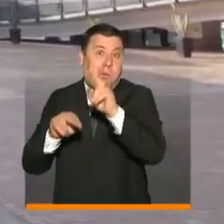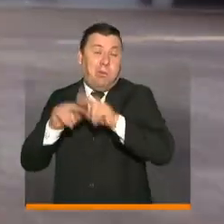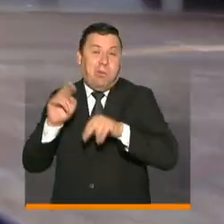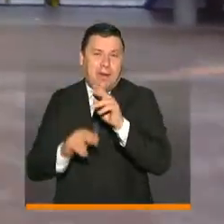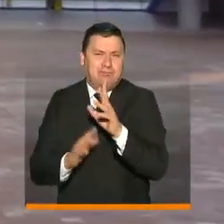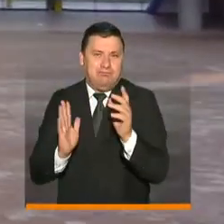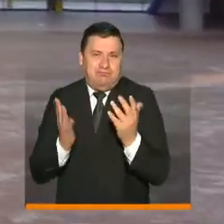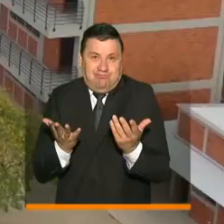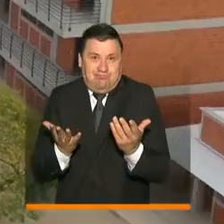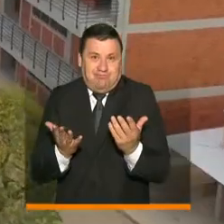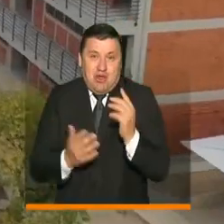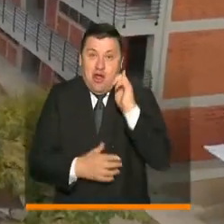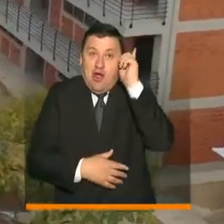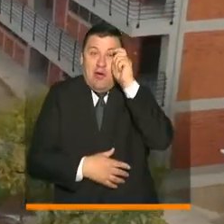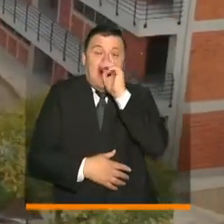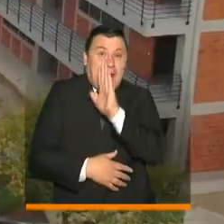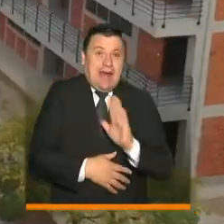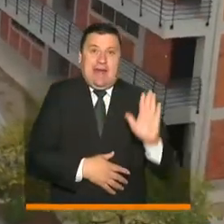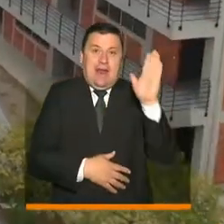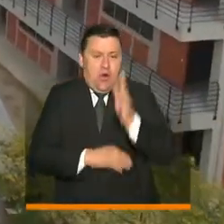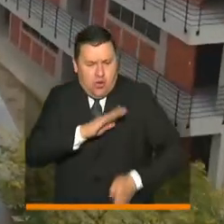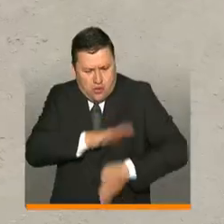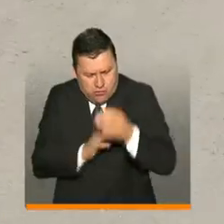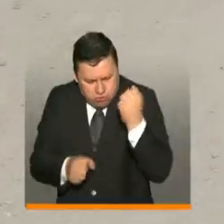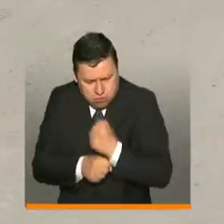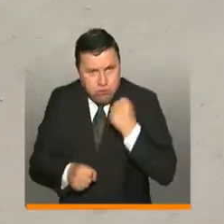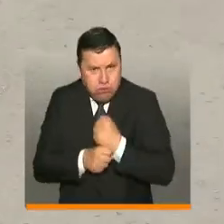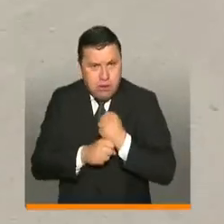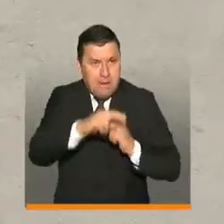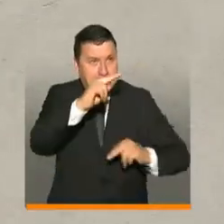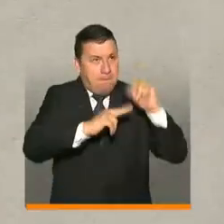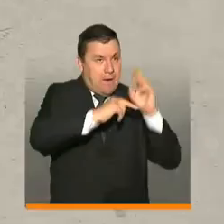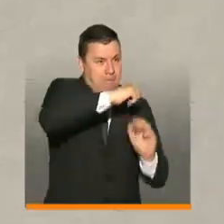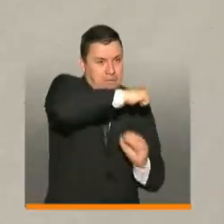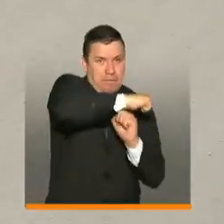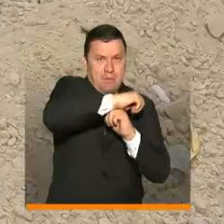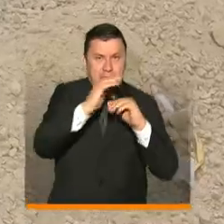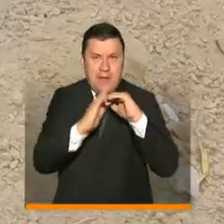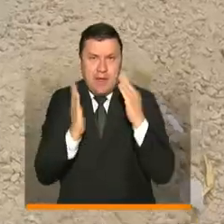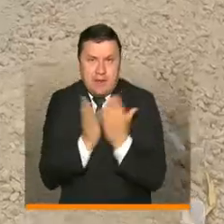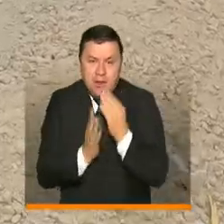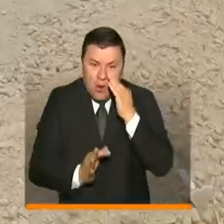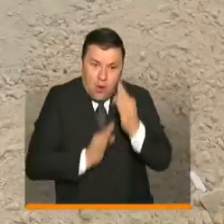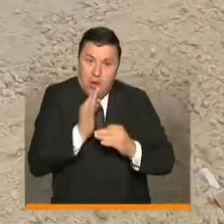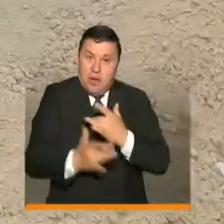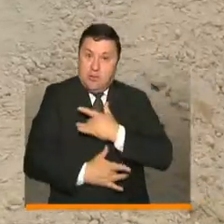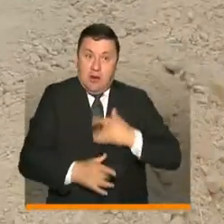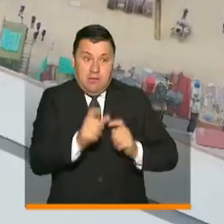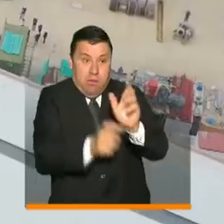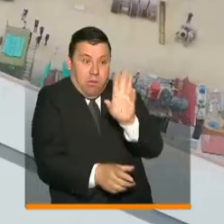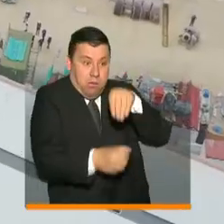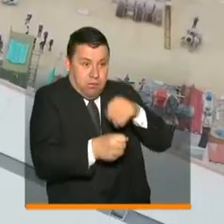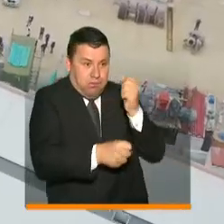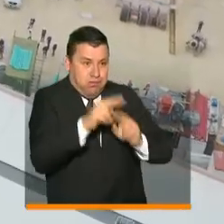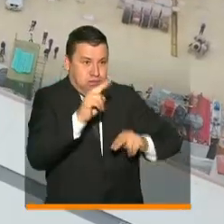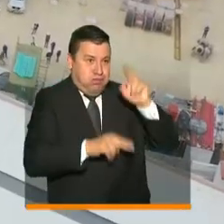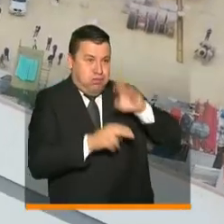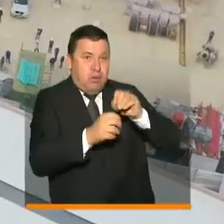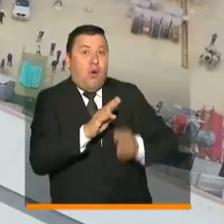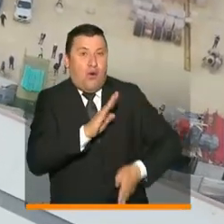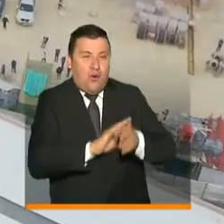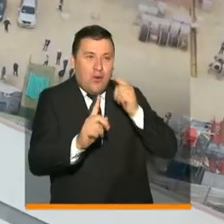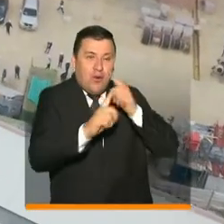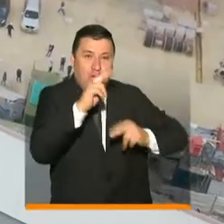De esta manera, el Gobierno Nacional continúa trabajando en la infraestructura educativa y cuida la salud de las personas que hoy hacen posible